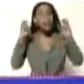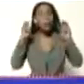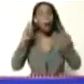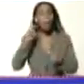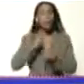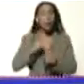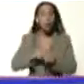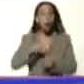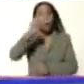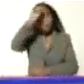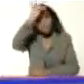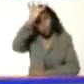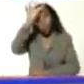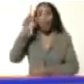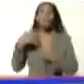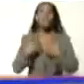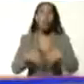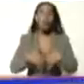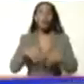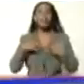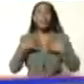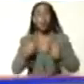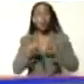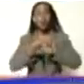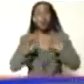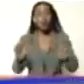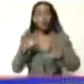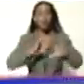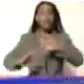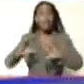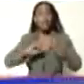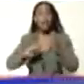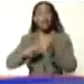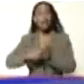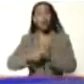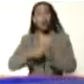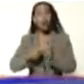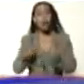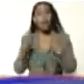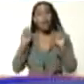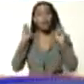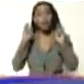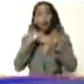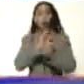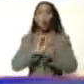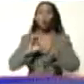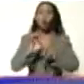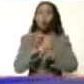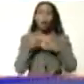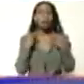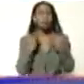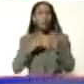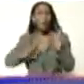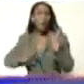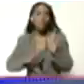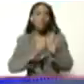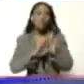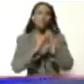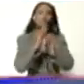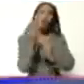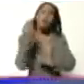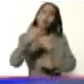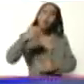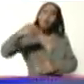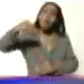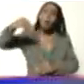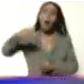minería, industria, salud, educación, ciencia y tecnología y en el ámbito cultural, para elevar cada vez más el